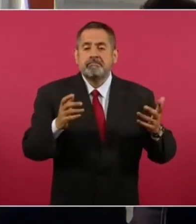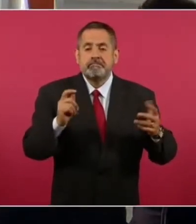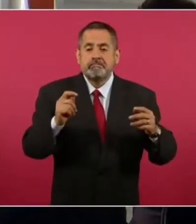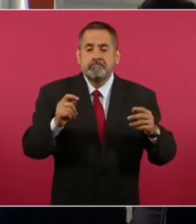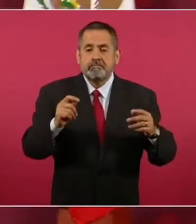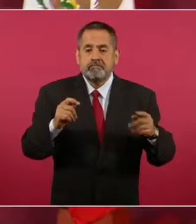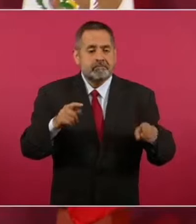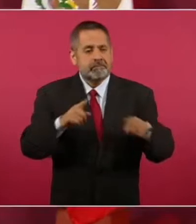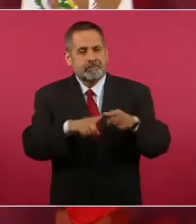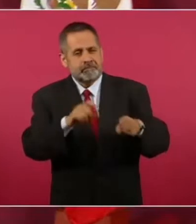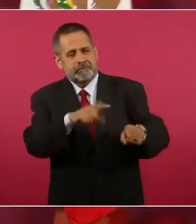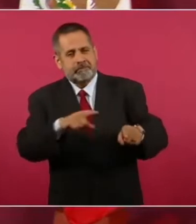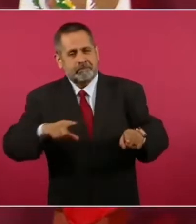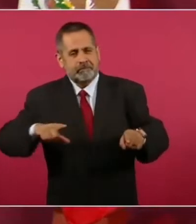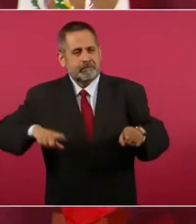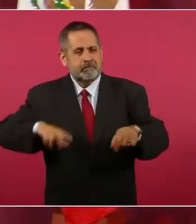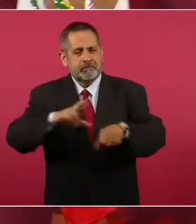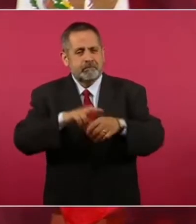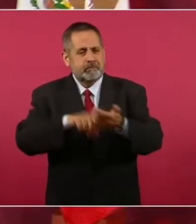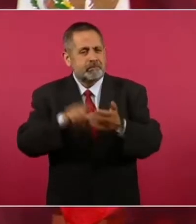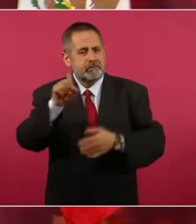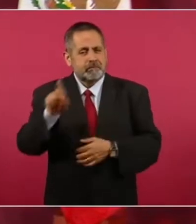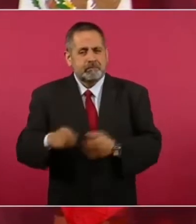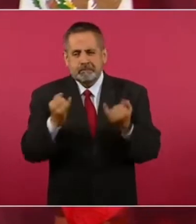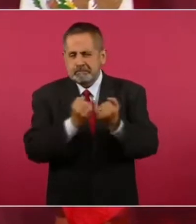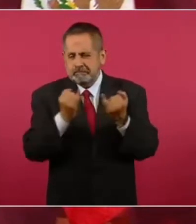del gobernador de Texas,